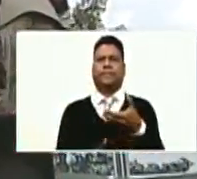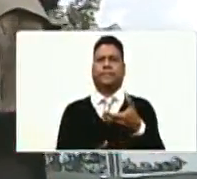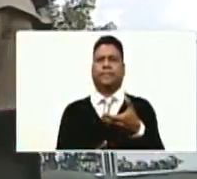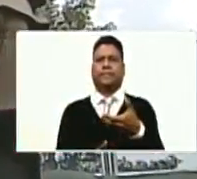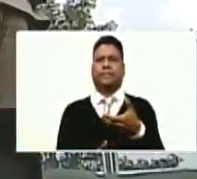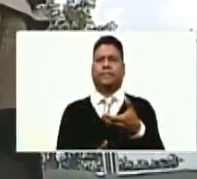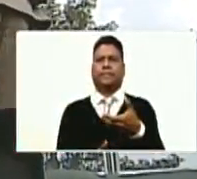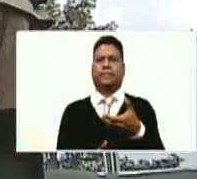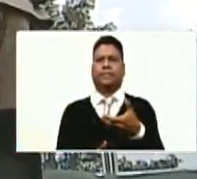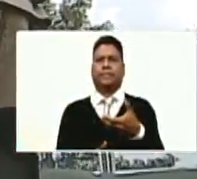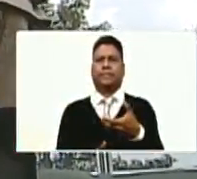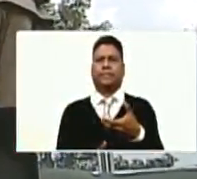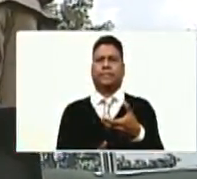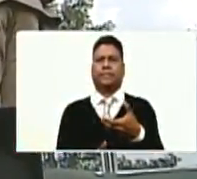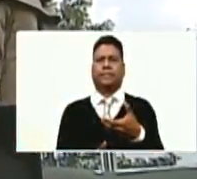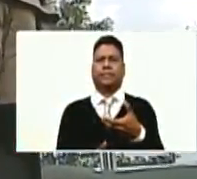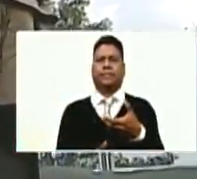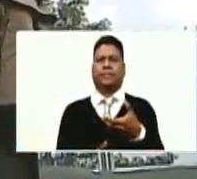Cañón